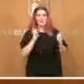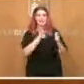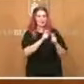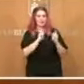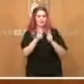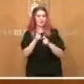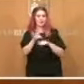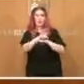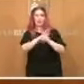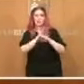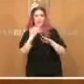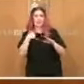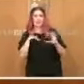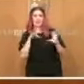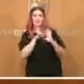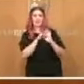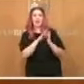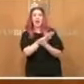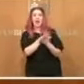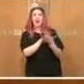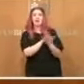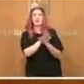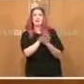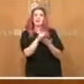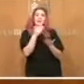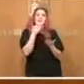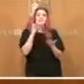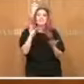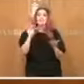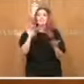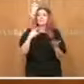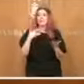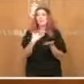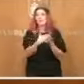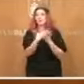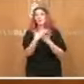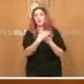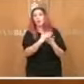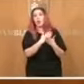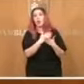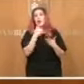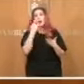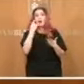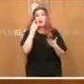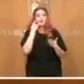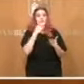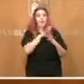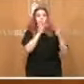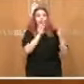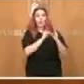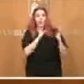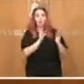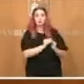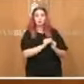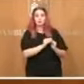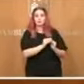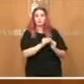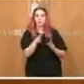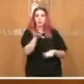mantenido con la consejería, se ha hablado que se estaban estudiando para extraer las conclusiones debidas, ¿dónde